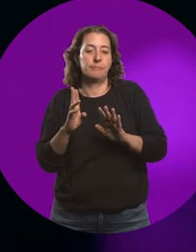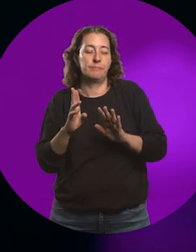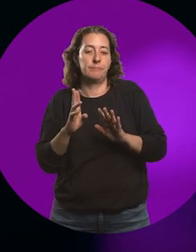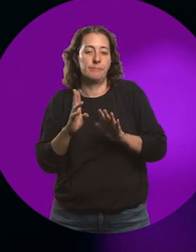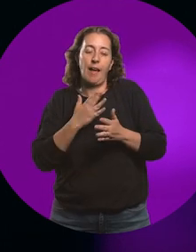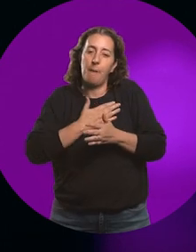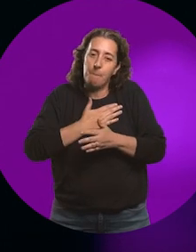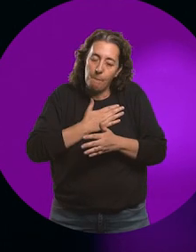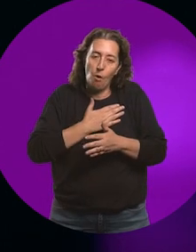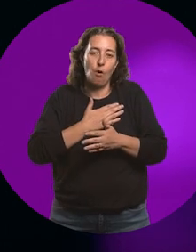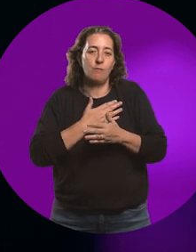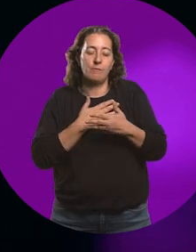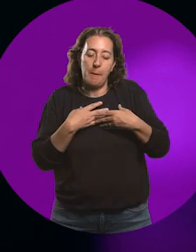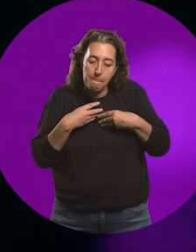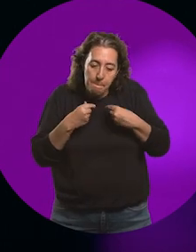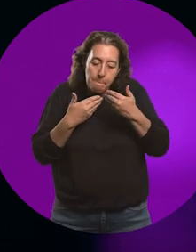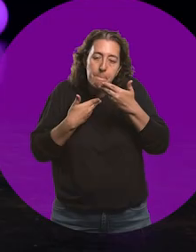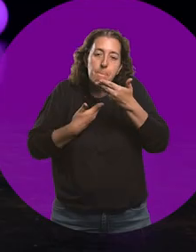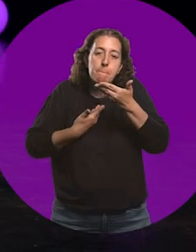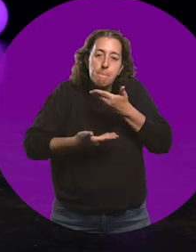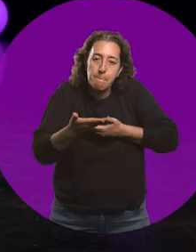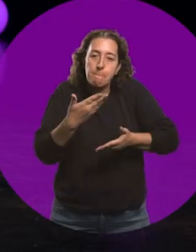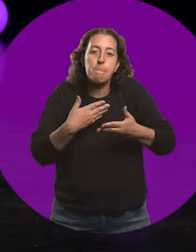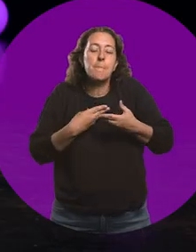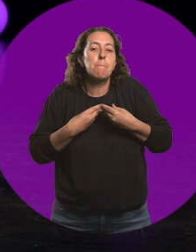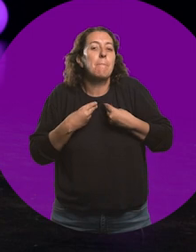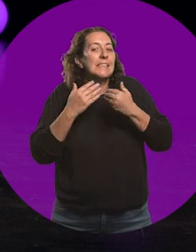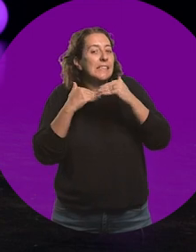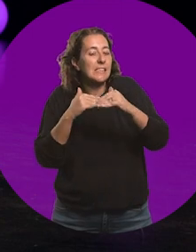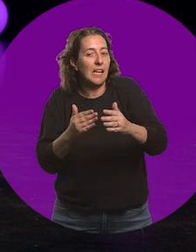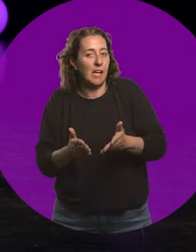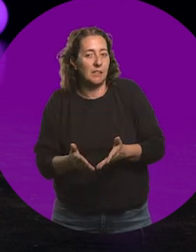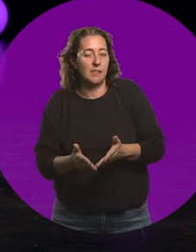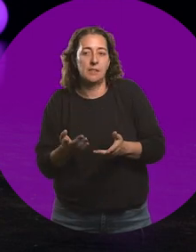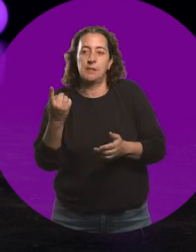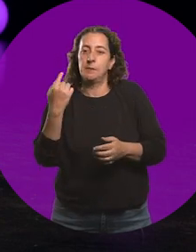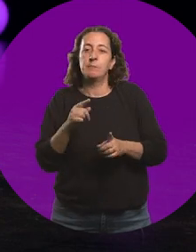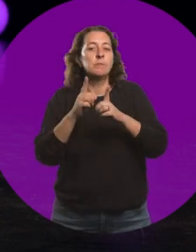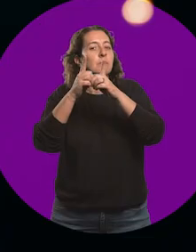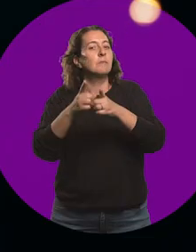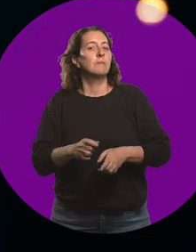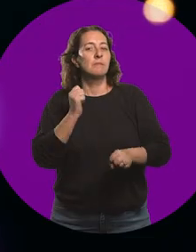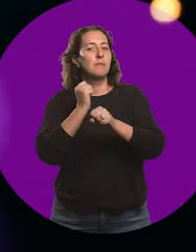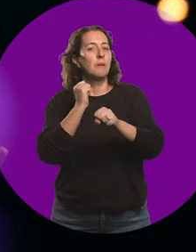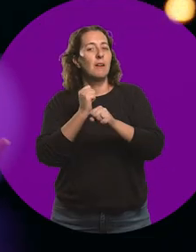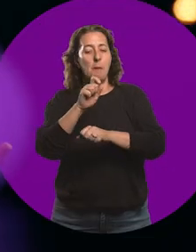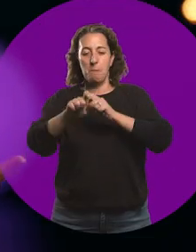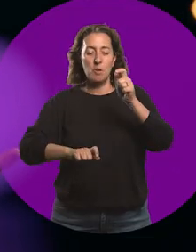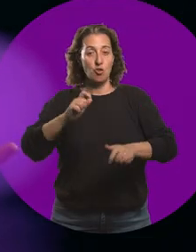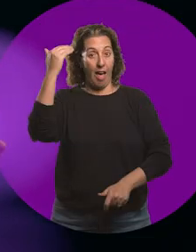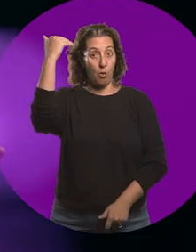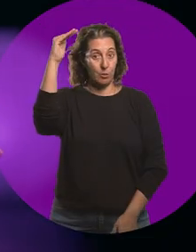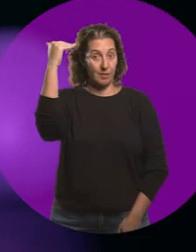desde el amor, desde la empatía. Pero también cuando trabajas con personas más grandes y